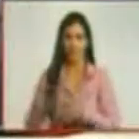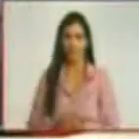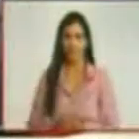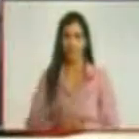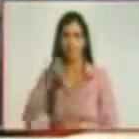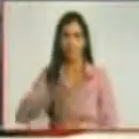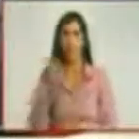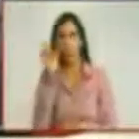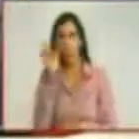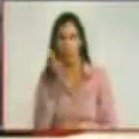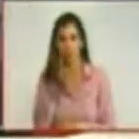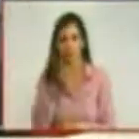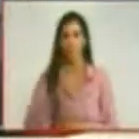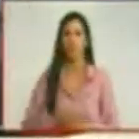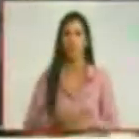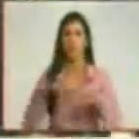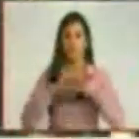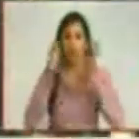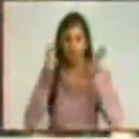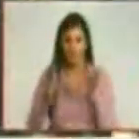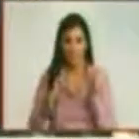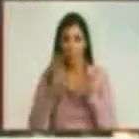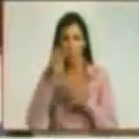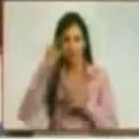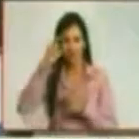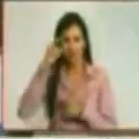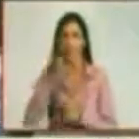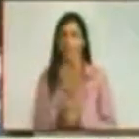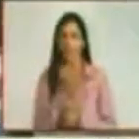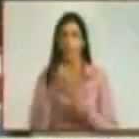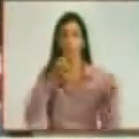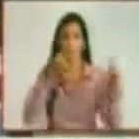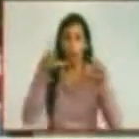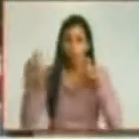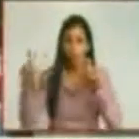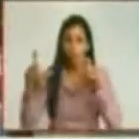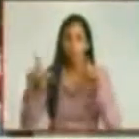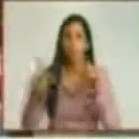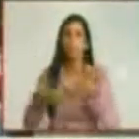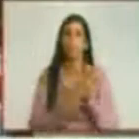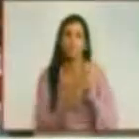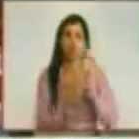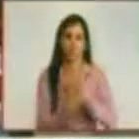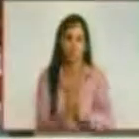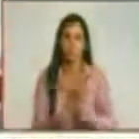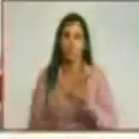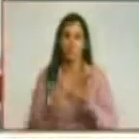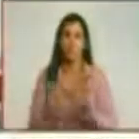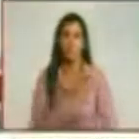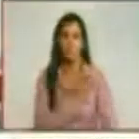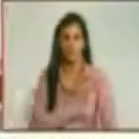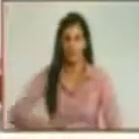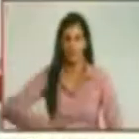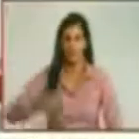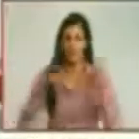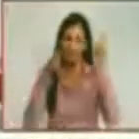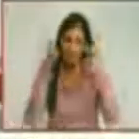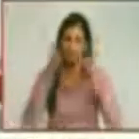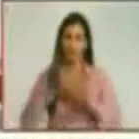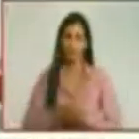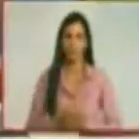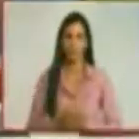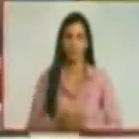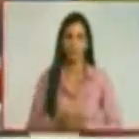ubicada en el estado Guárico. El ministro Arriaza señaló que las fotografías serán mostradas por el presidente de la República, Hugo